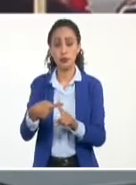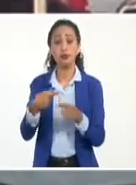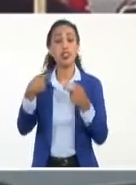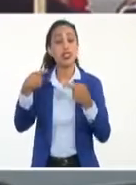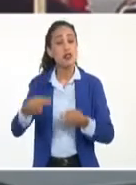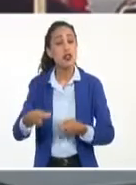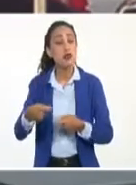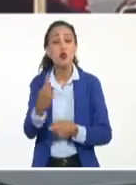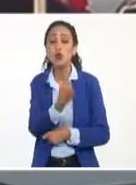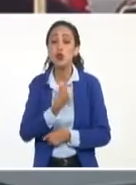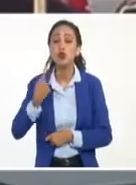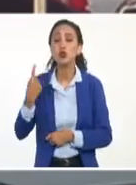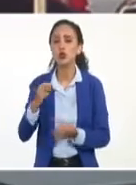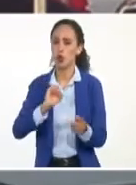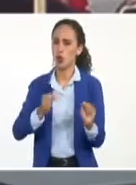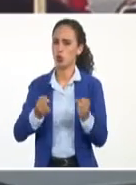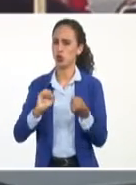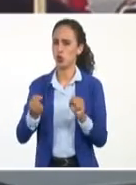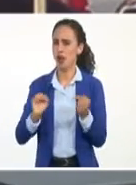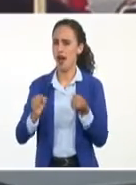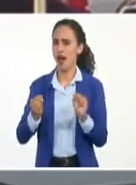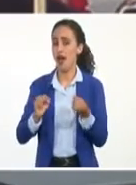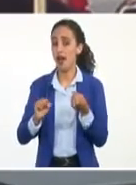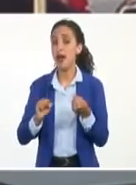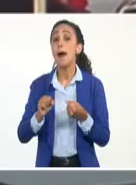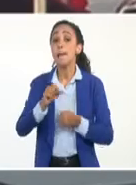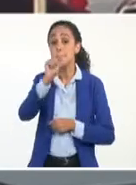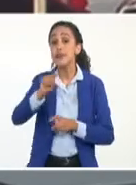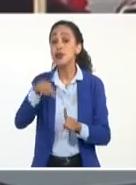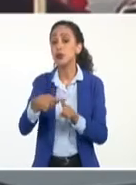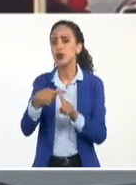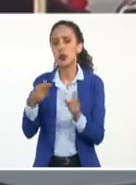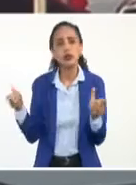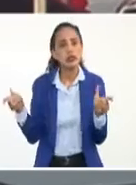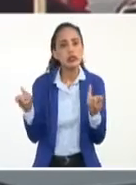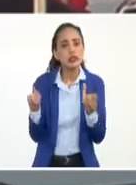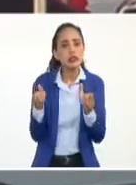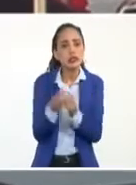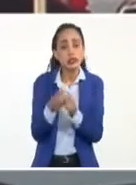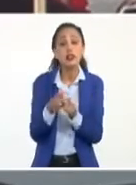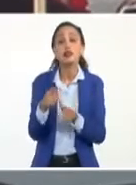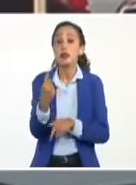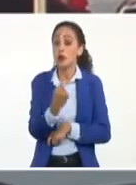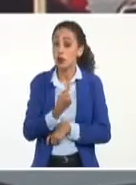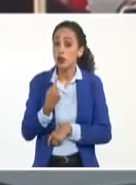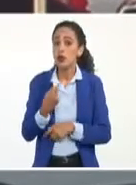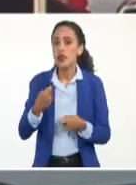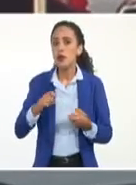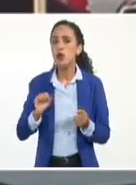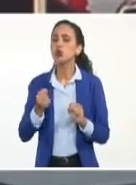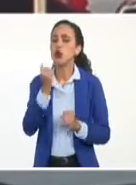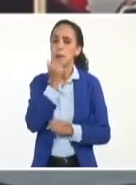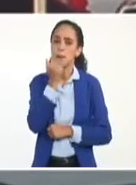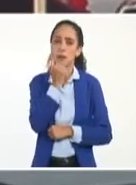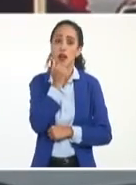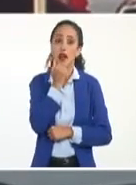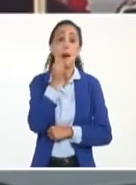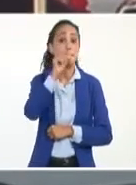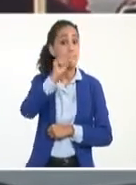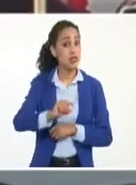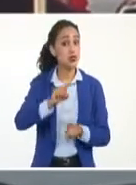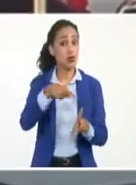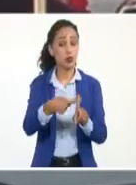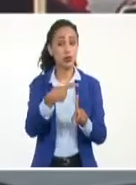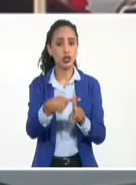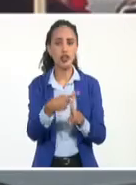descargas de las capacidades que estén mal empleadas en un grupo de lugares para poder atender mejor a las personas que